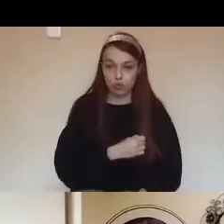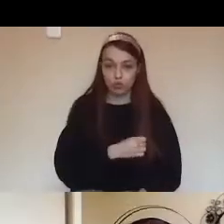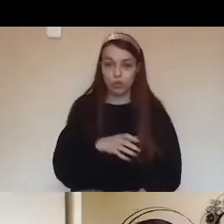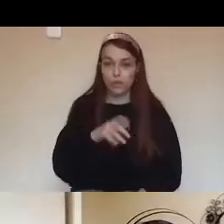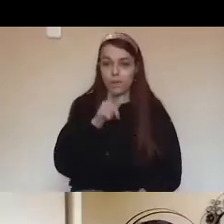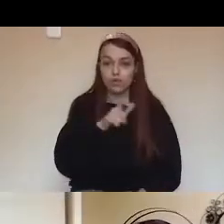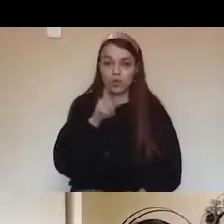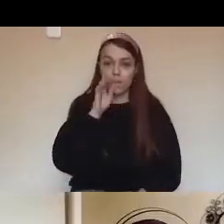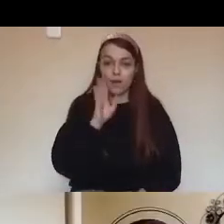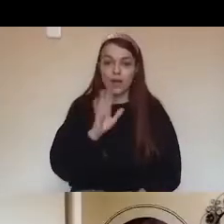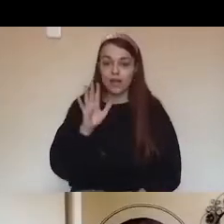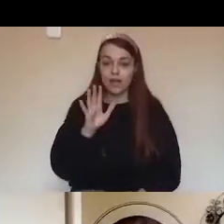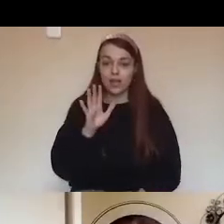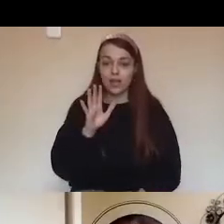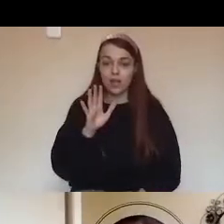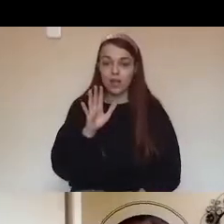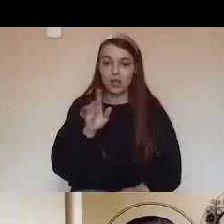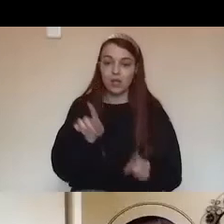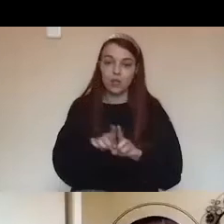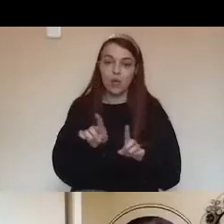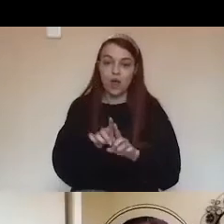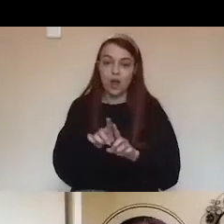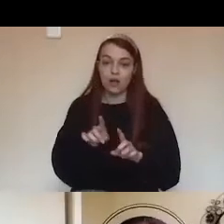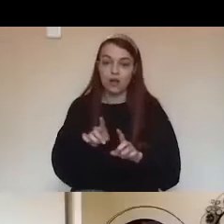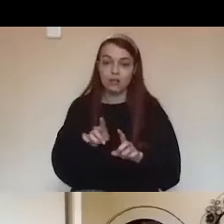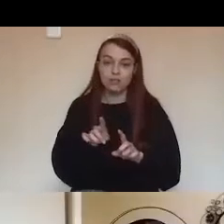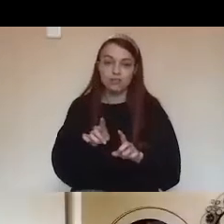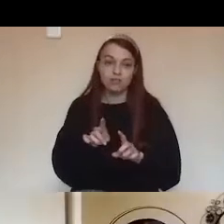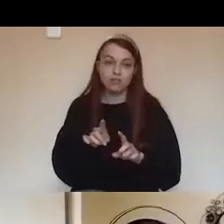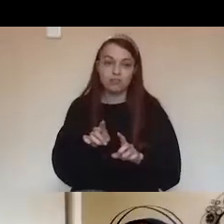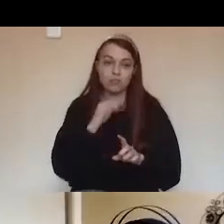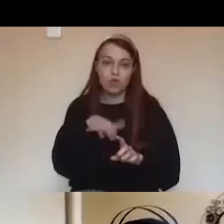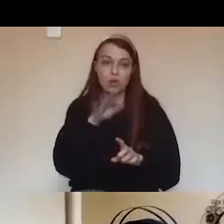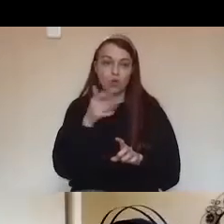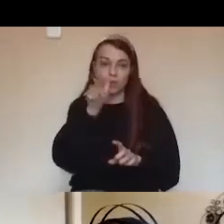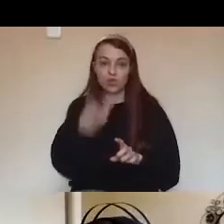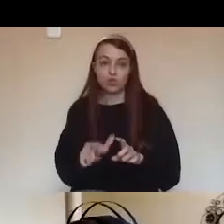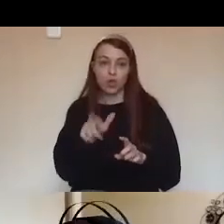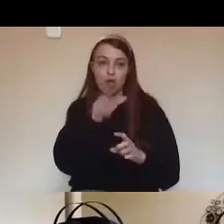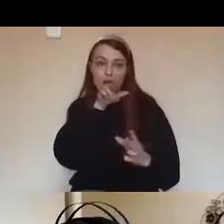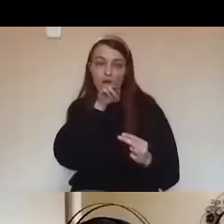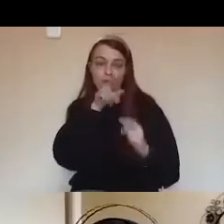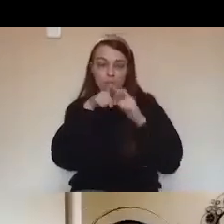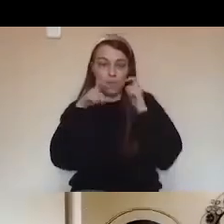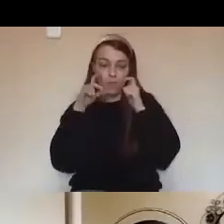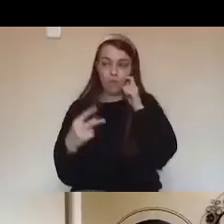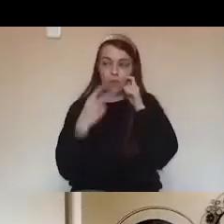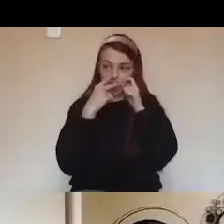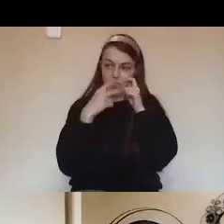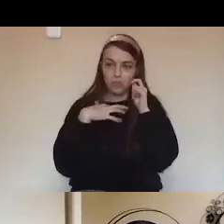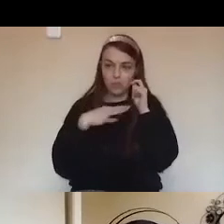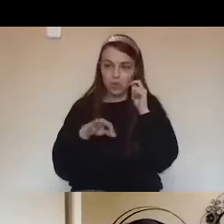parece más amigable poder ver la boca de su con quien